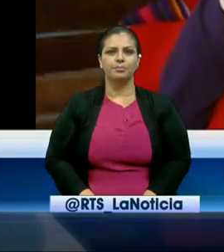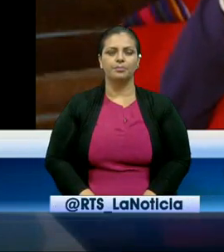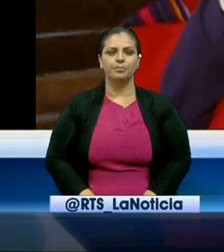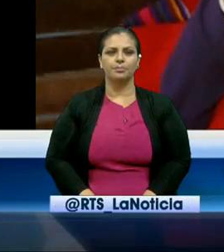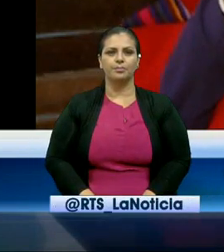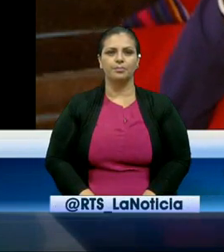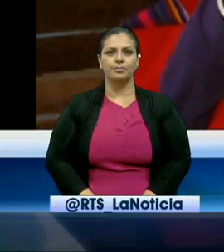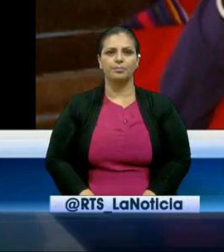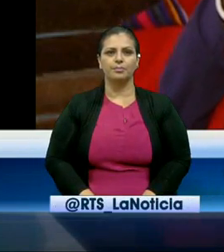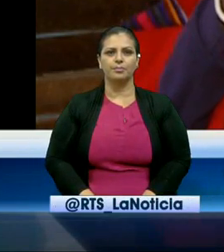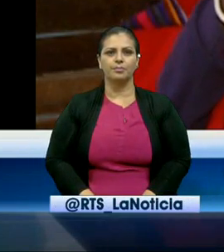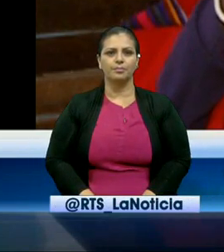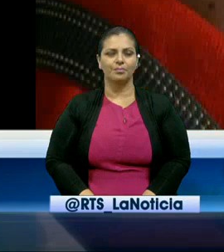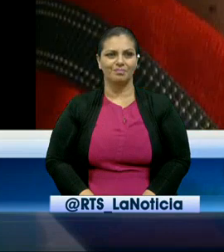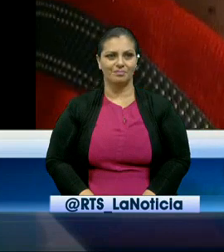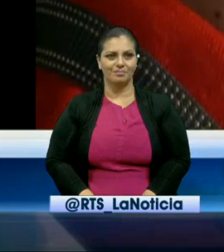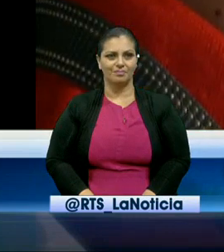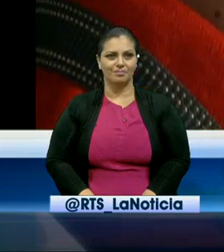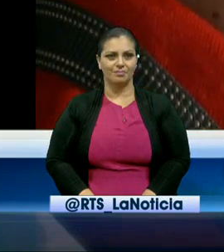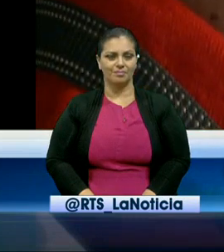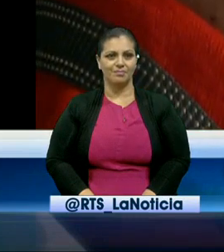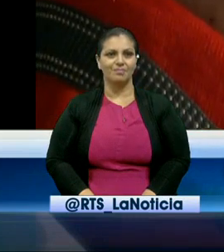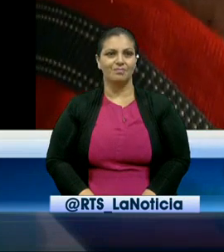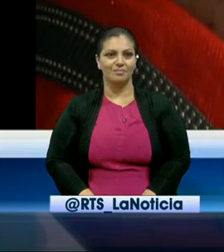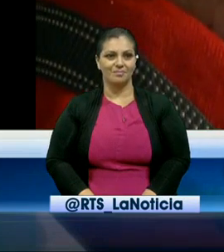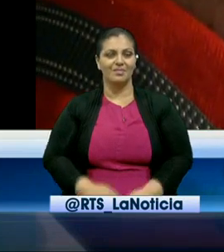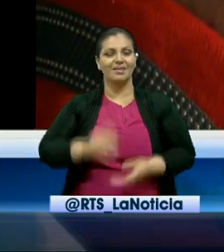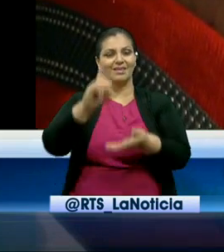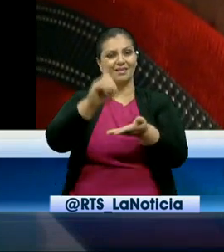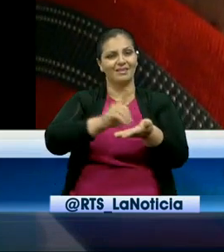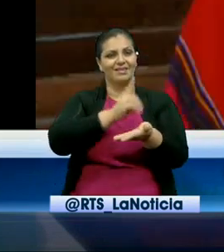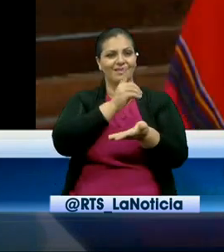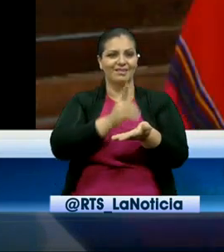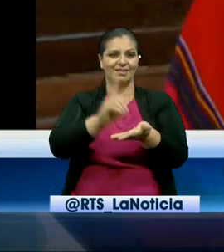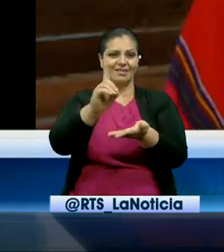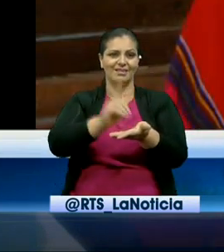Danza del Oriente. Danza se llama,